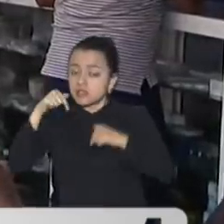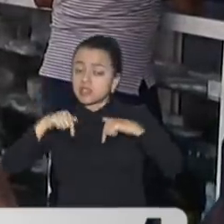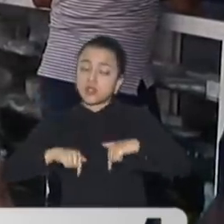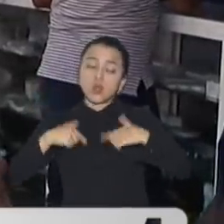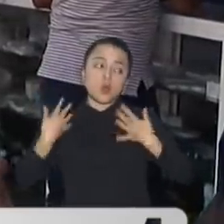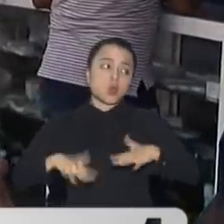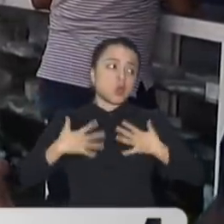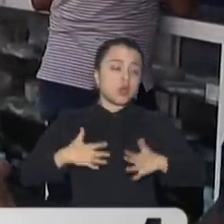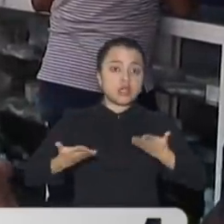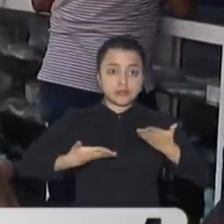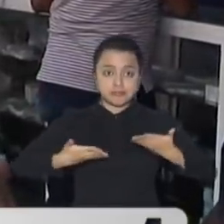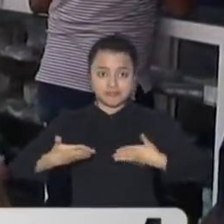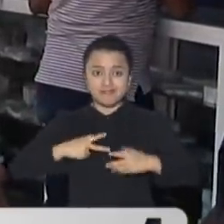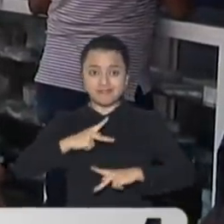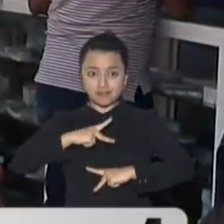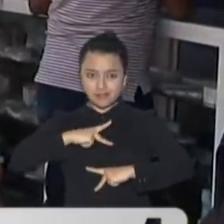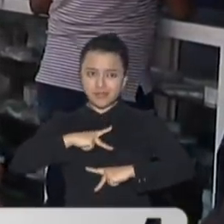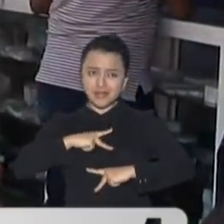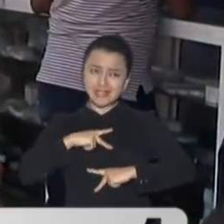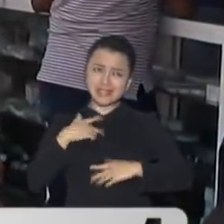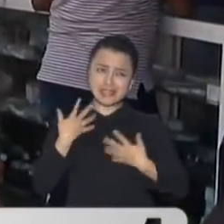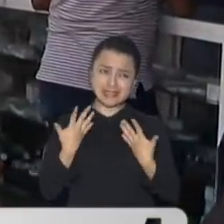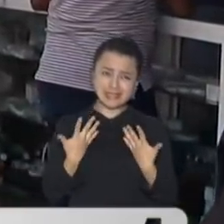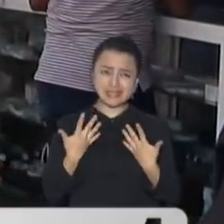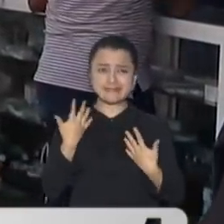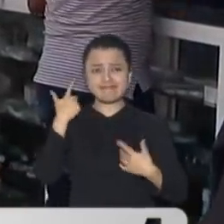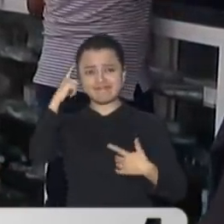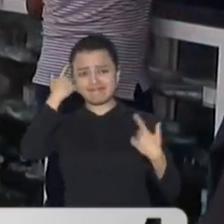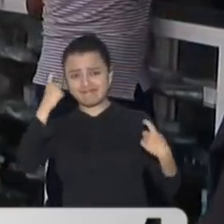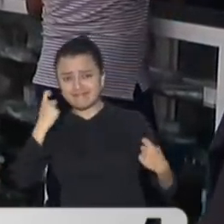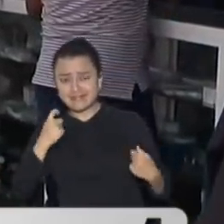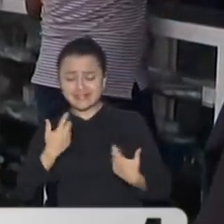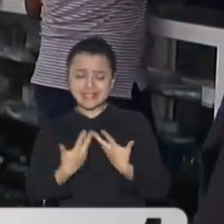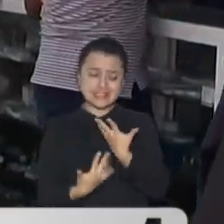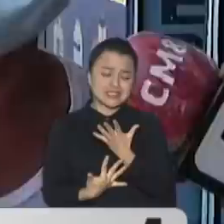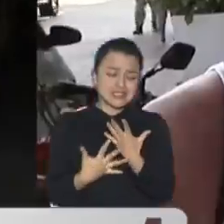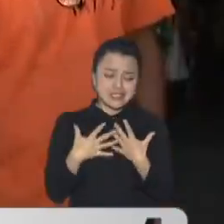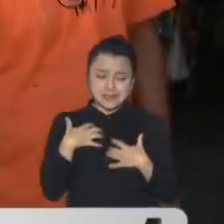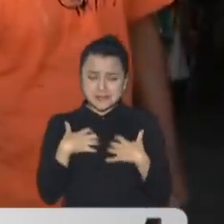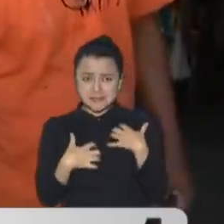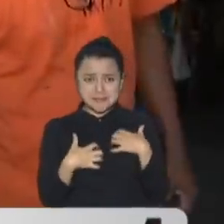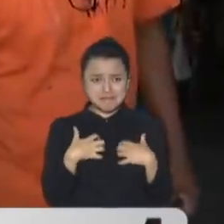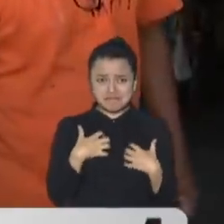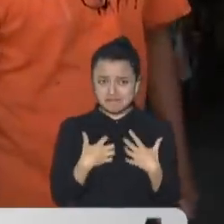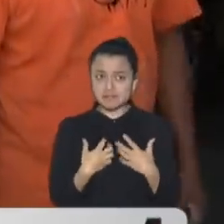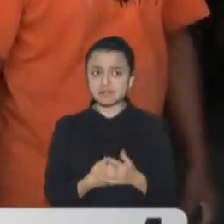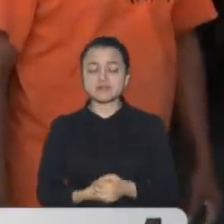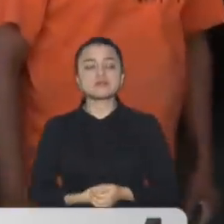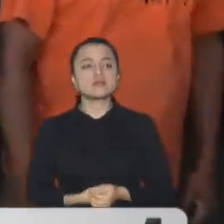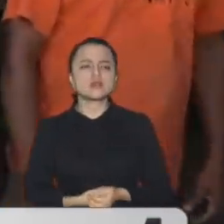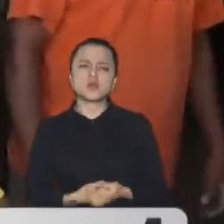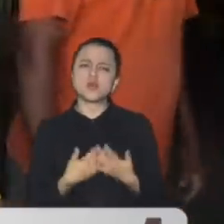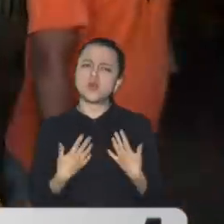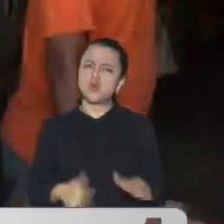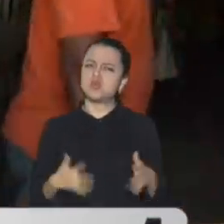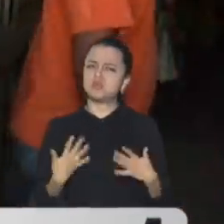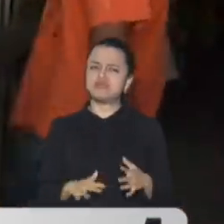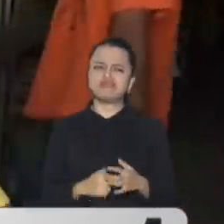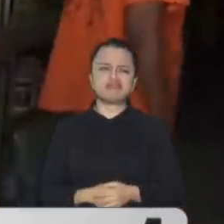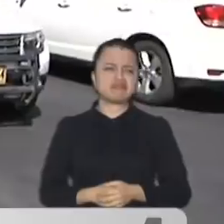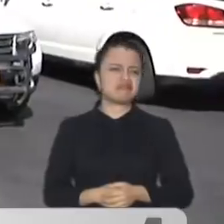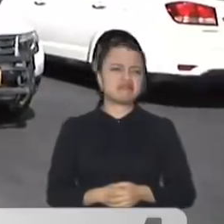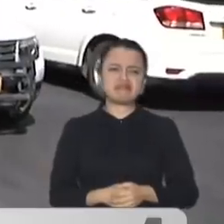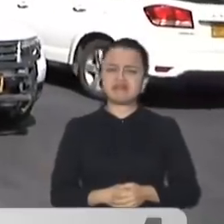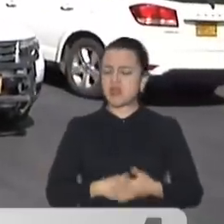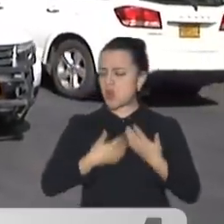nosotros los comerciantes estamos pasando por un momento de intimidación. Muchísimo, demasiado. A la hora